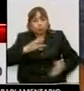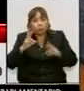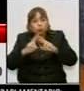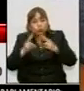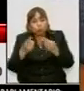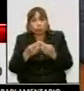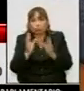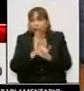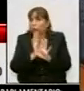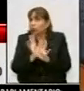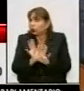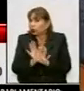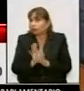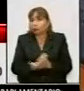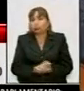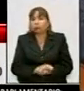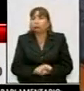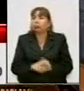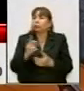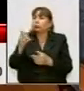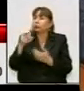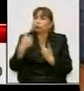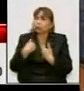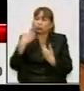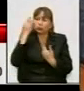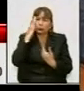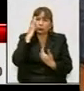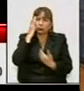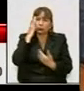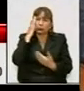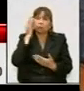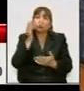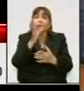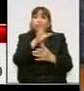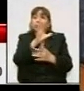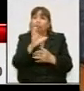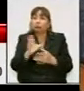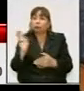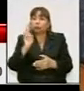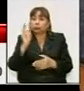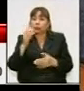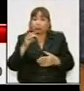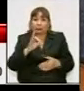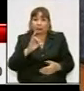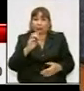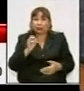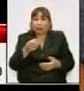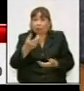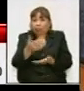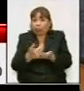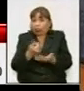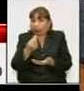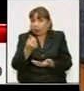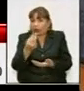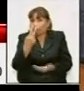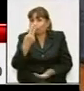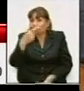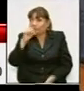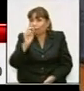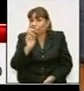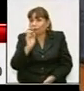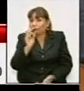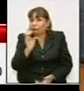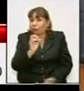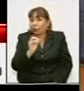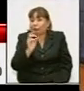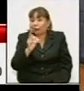¿Tiene conocimiento de que la investigación fiscal sobre la vía Costa Verde se sostiene que Félix Moreno recibió $2 millones de Odebrecht